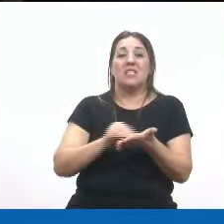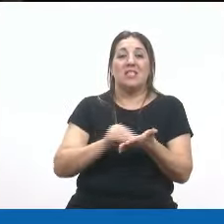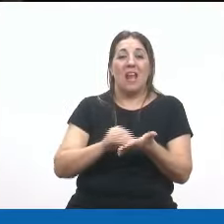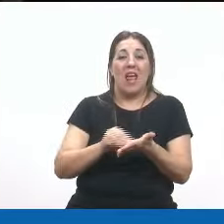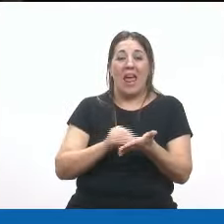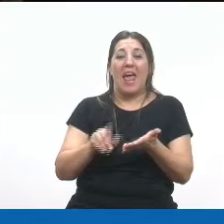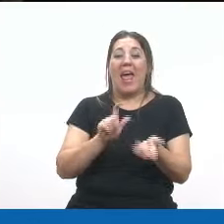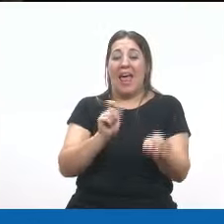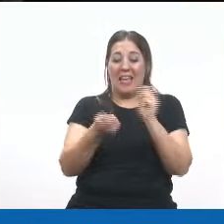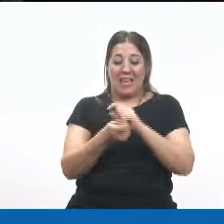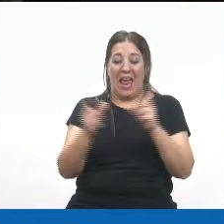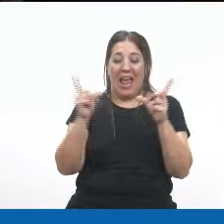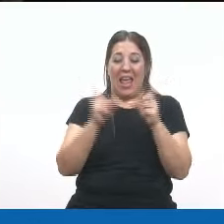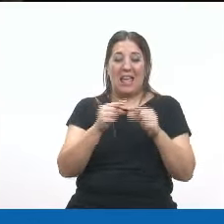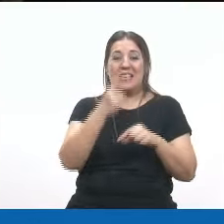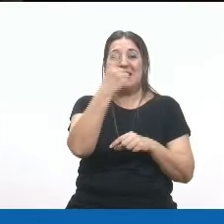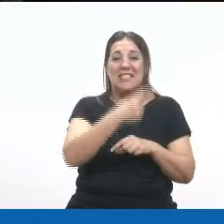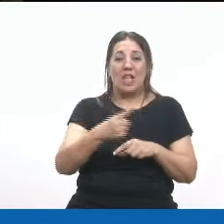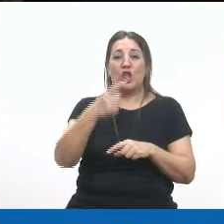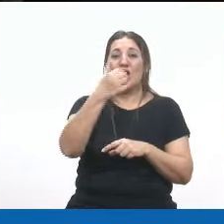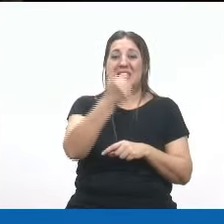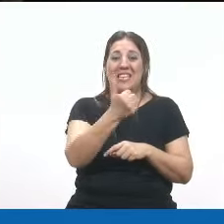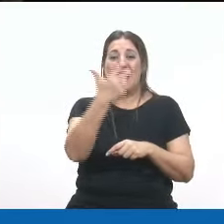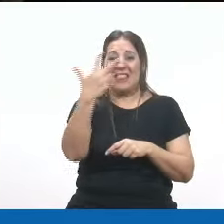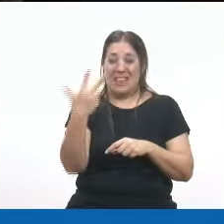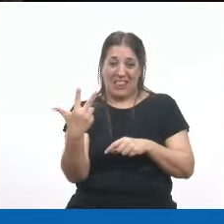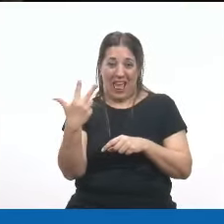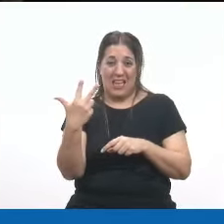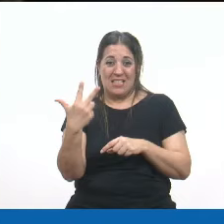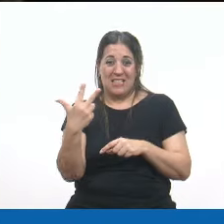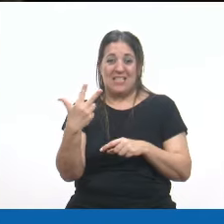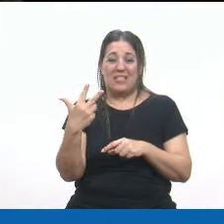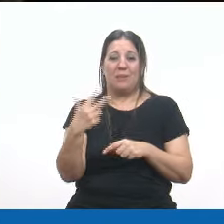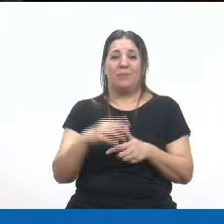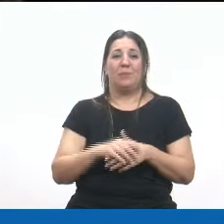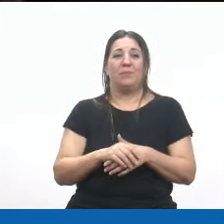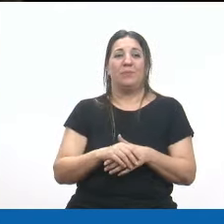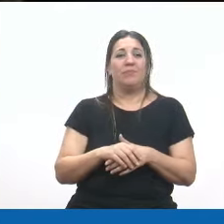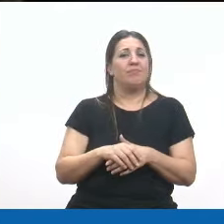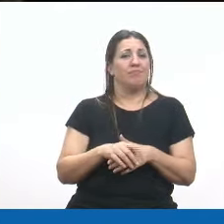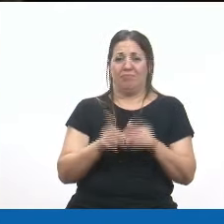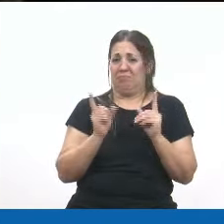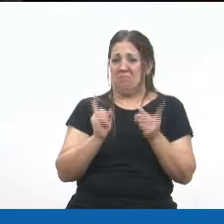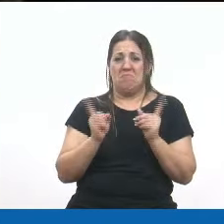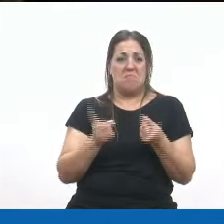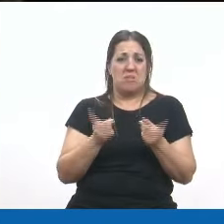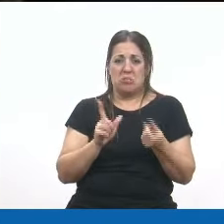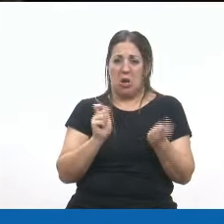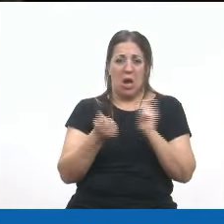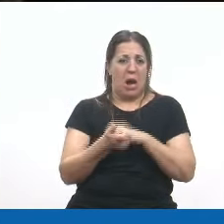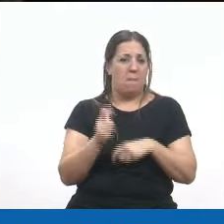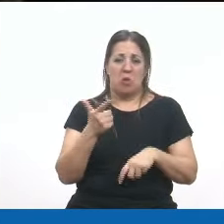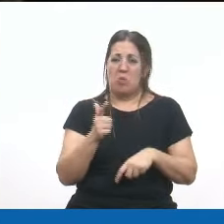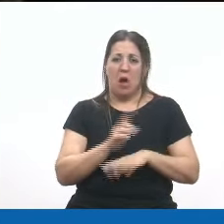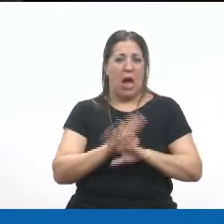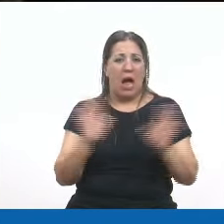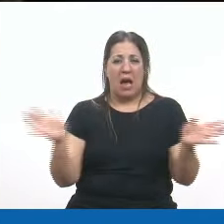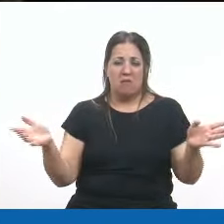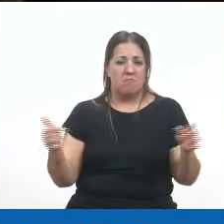artículo 163 que expusieron sigue siendo igual avasalla las